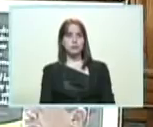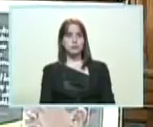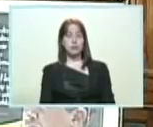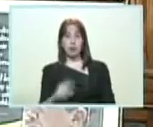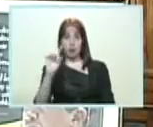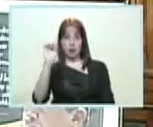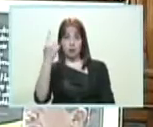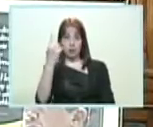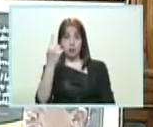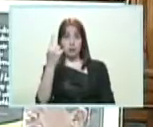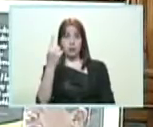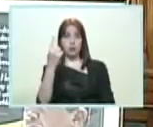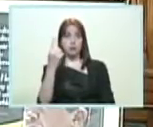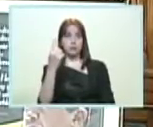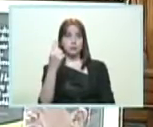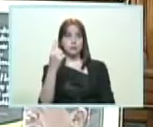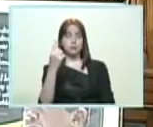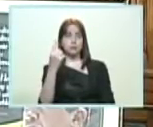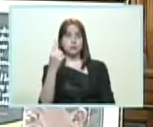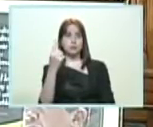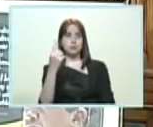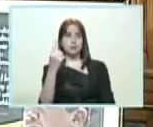En primer lugar,